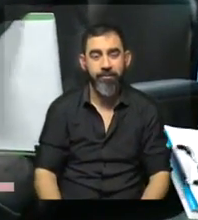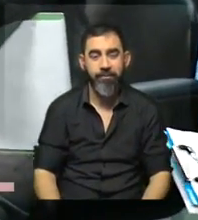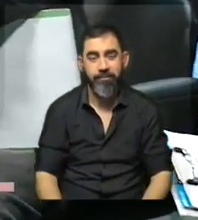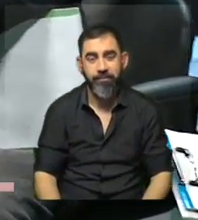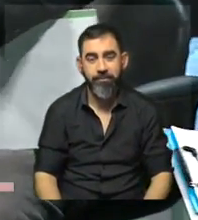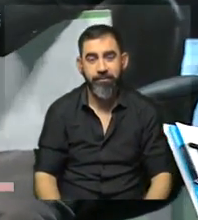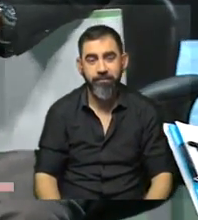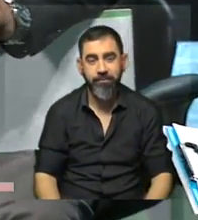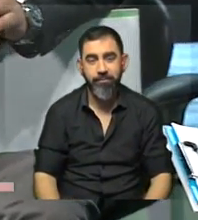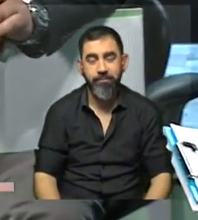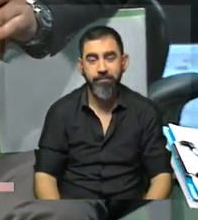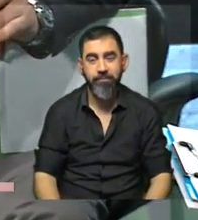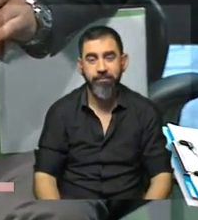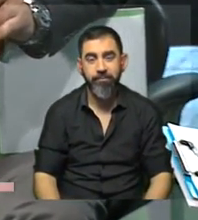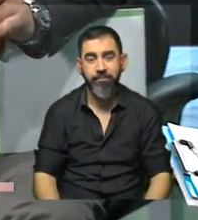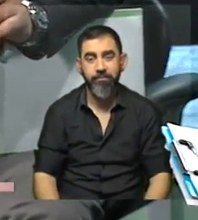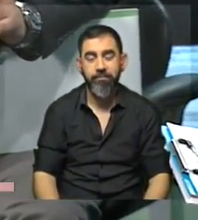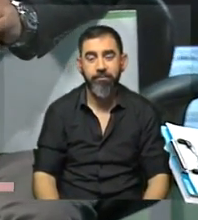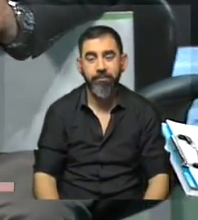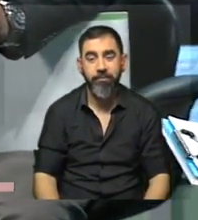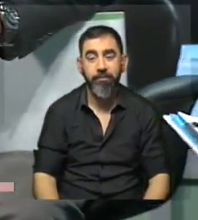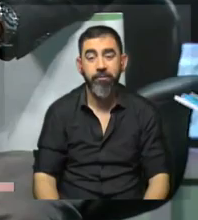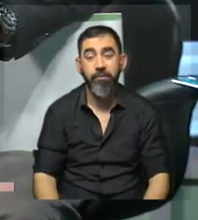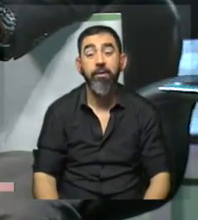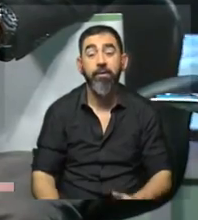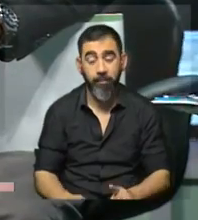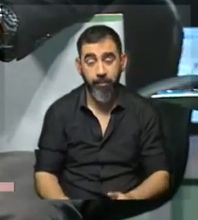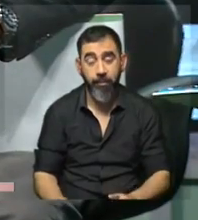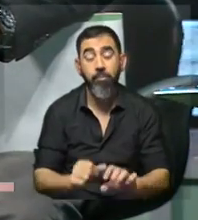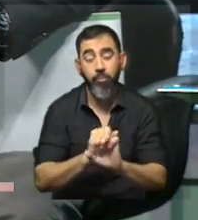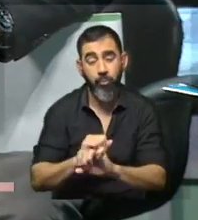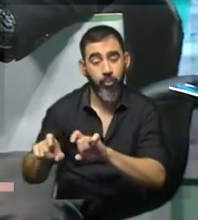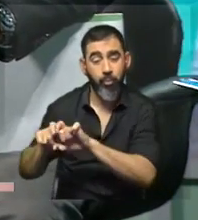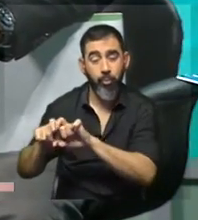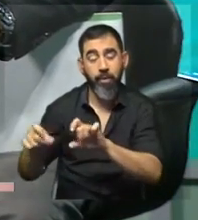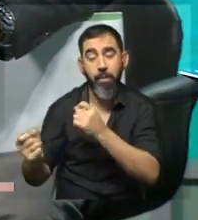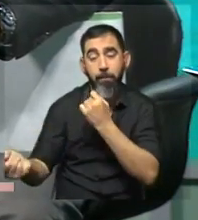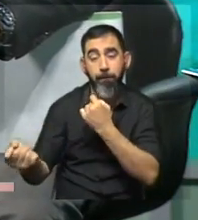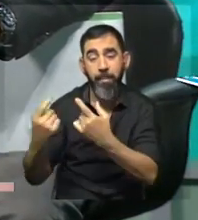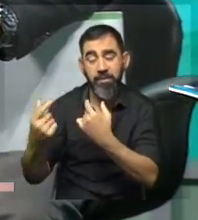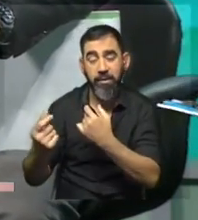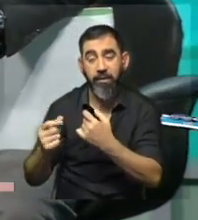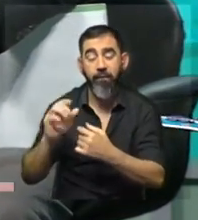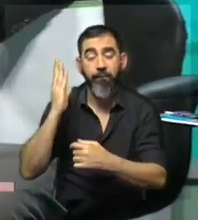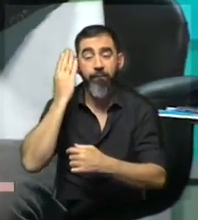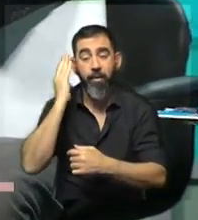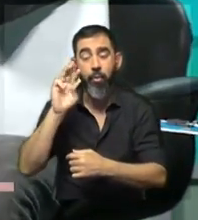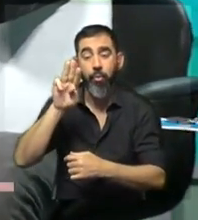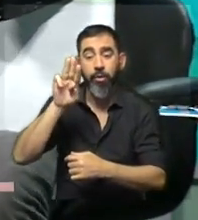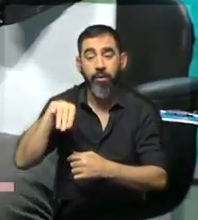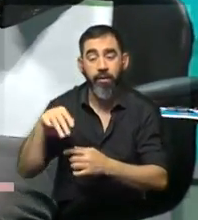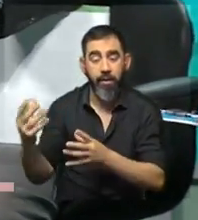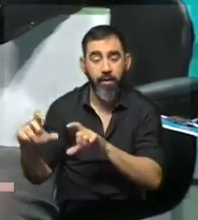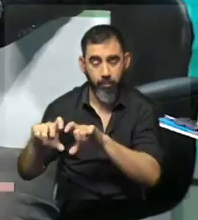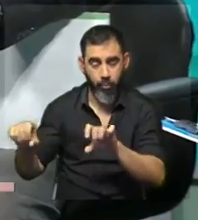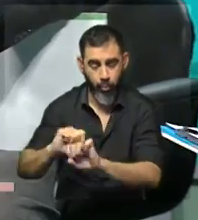bien pueden ver allí en las placas, también nos pueden mandar sus mensajes a través de Facebook y a través de